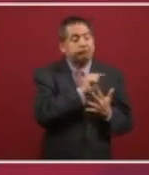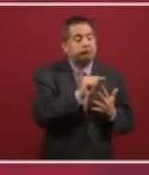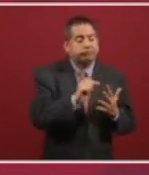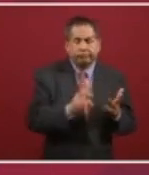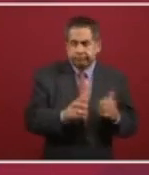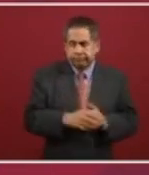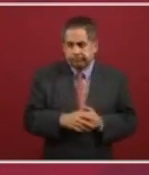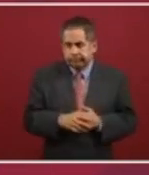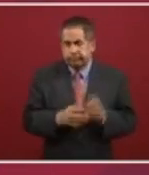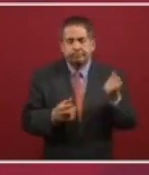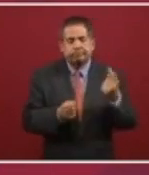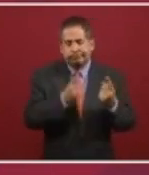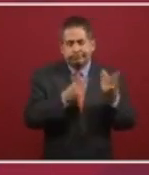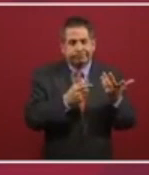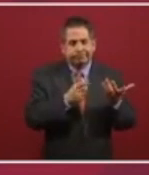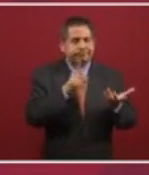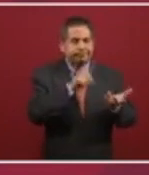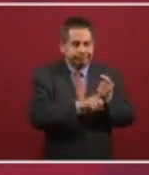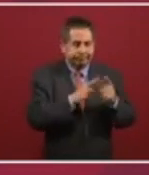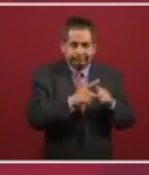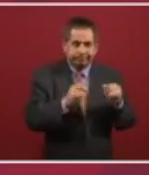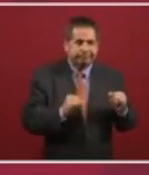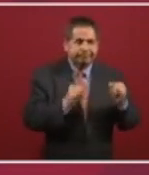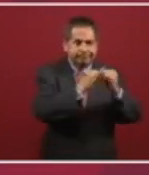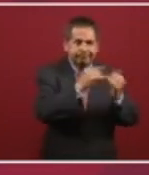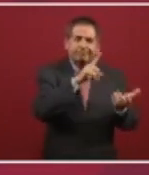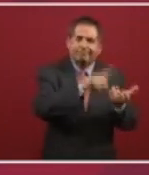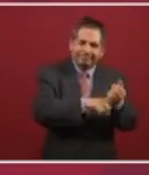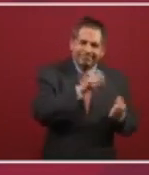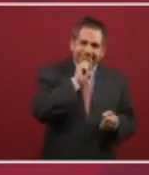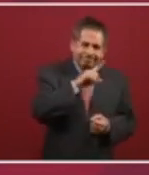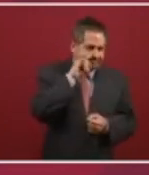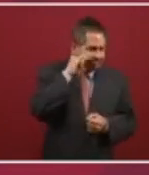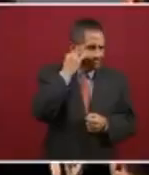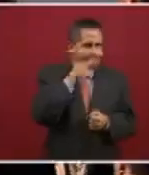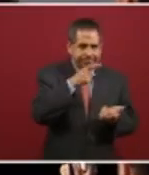se afectaron algunas instituciones.